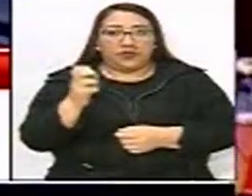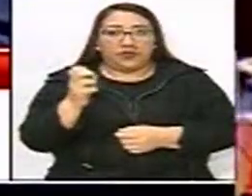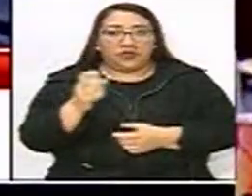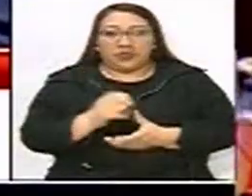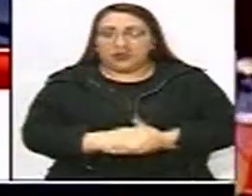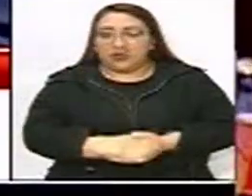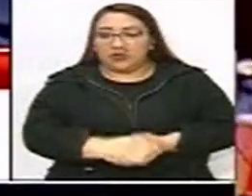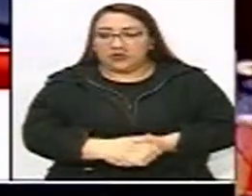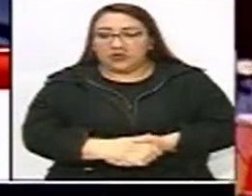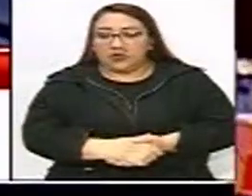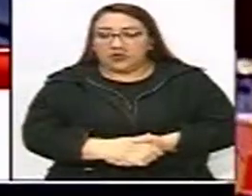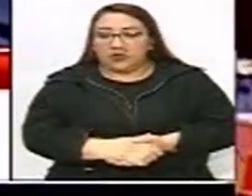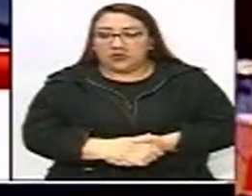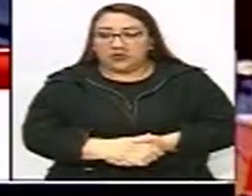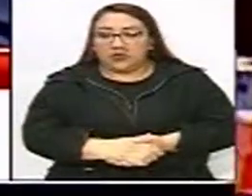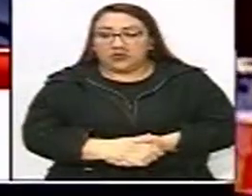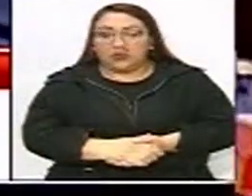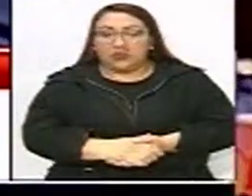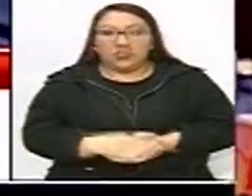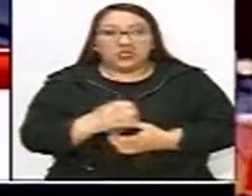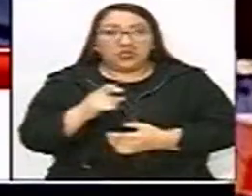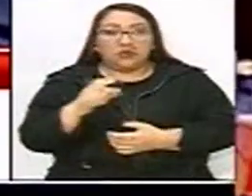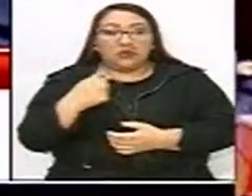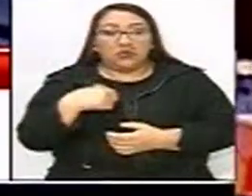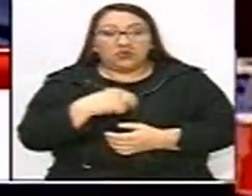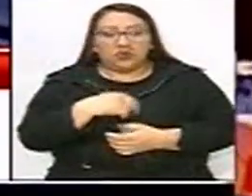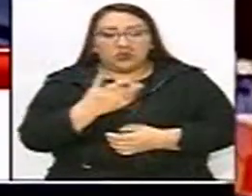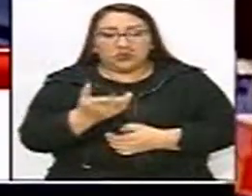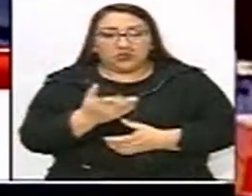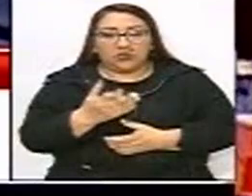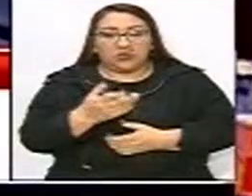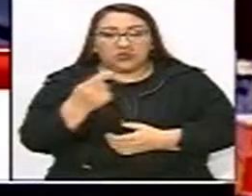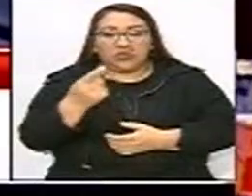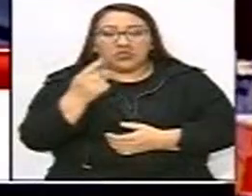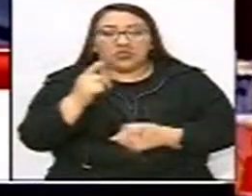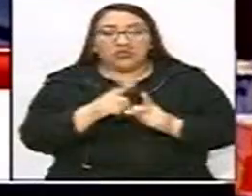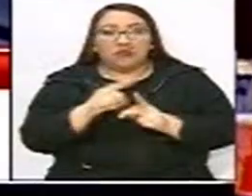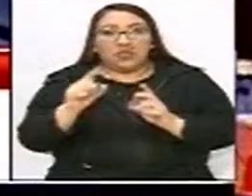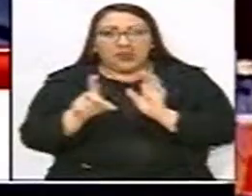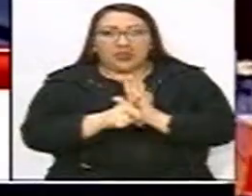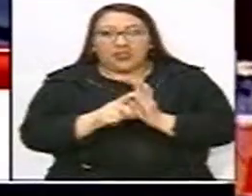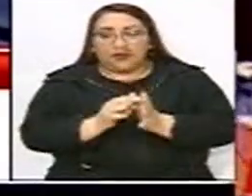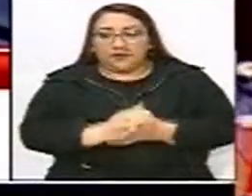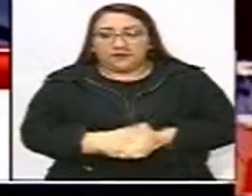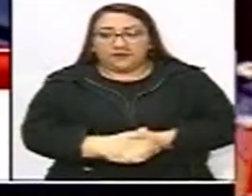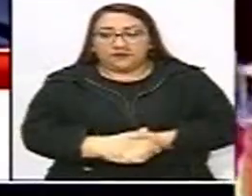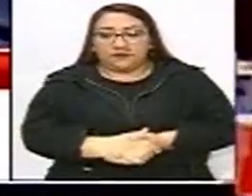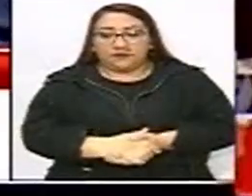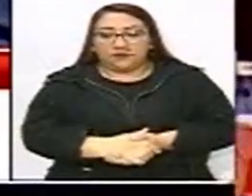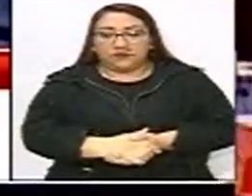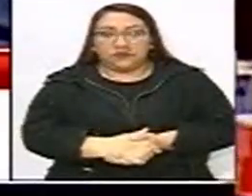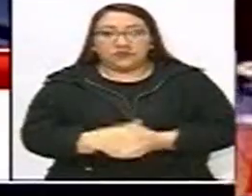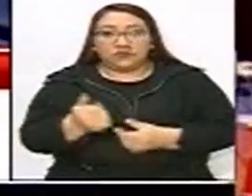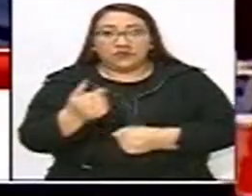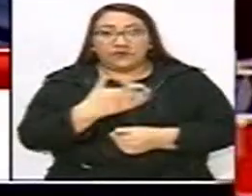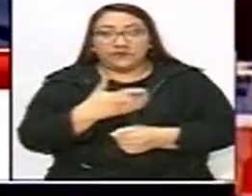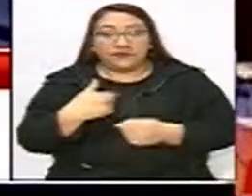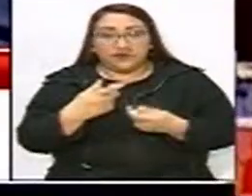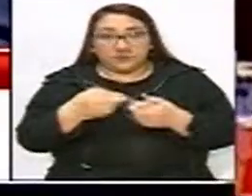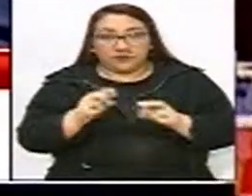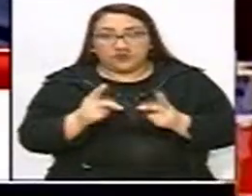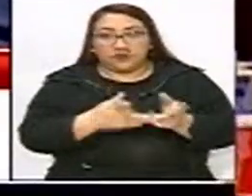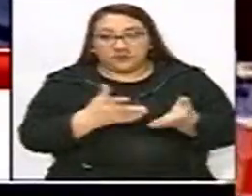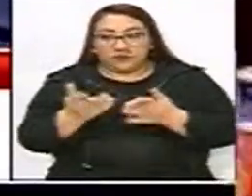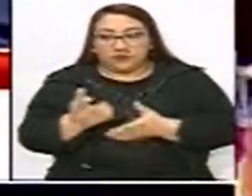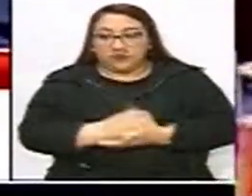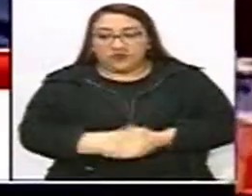GEPIP y luego también nuestro gerente también legal. Lo cual, si la mesa me lo permite,